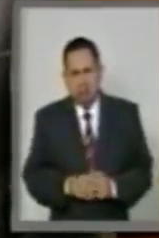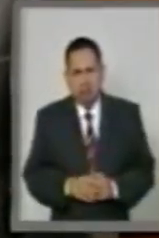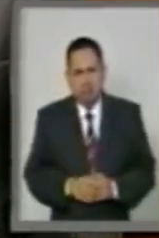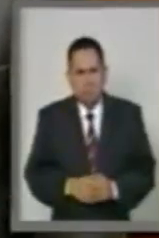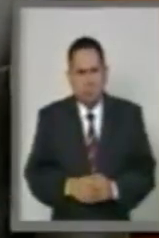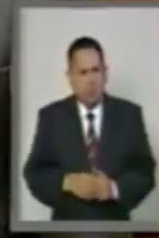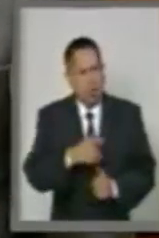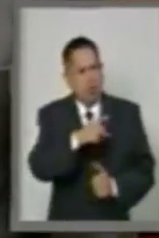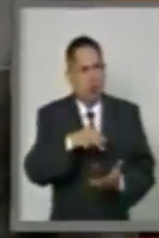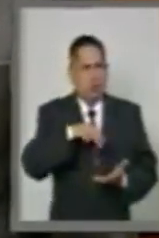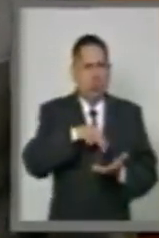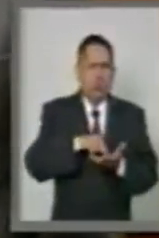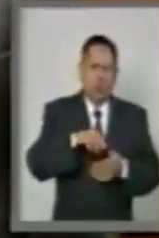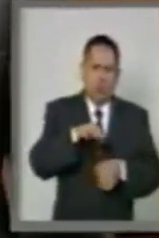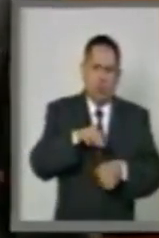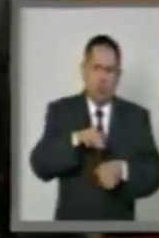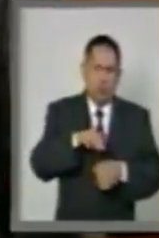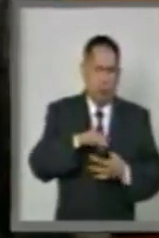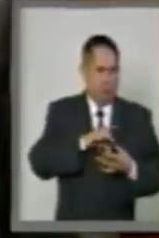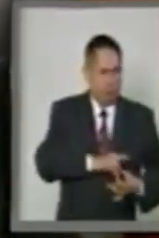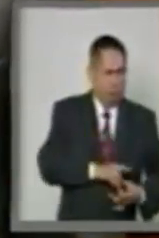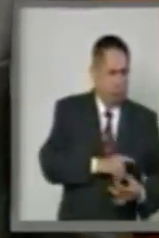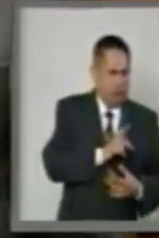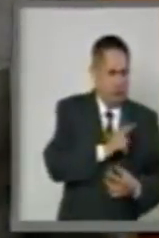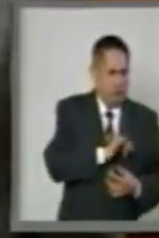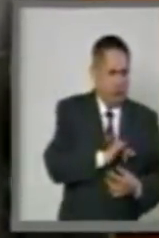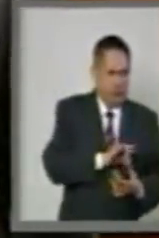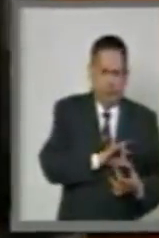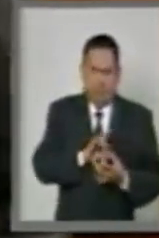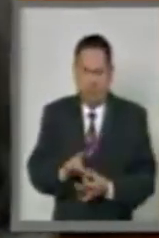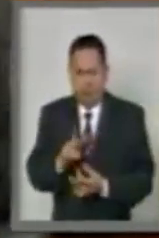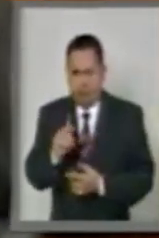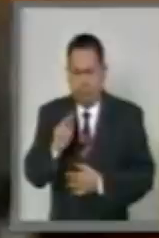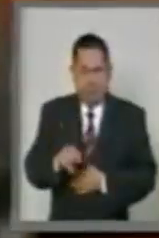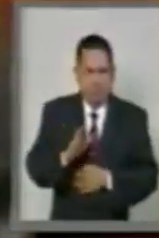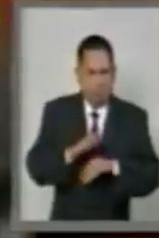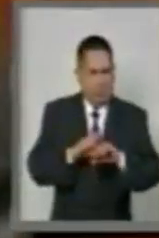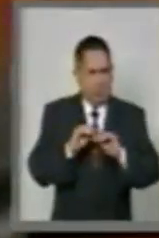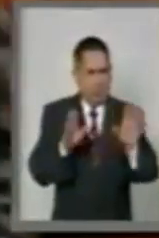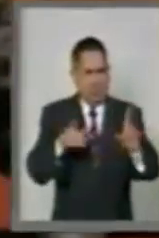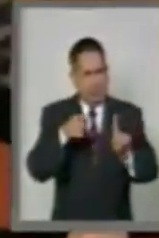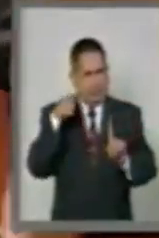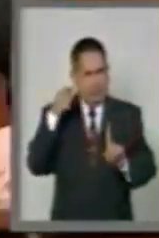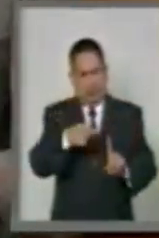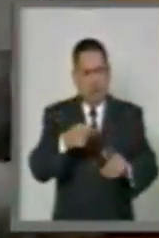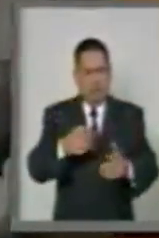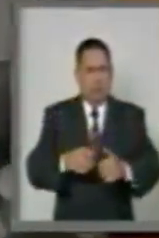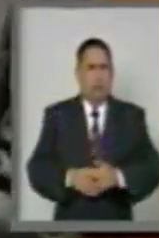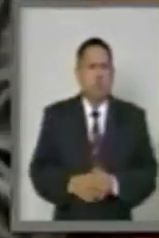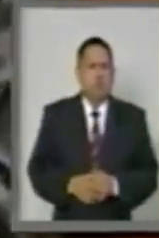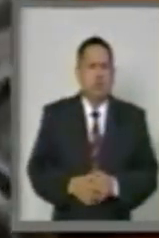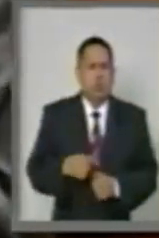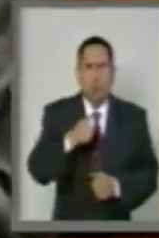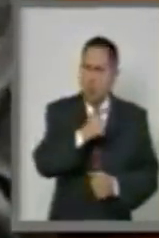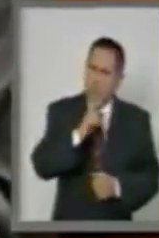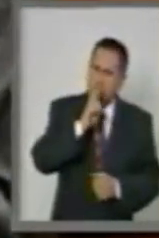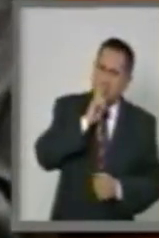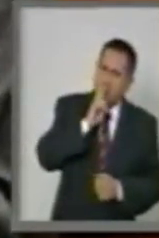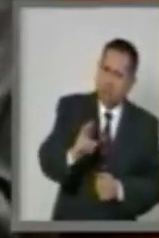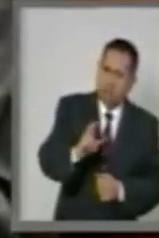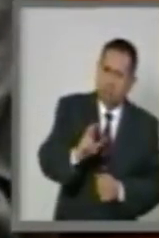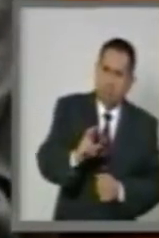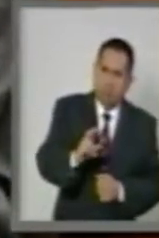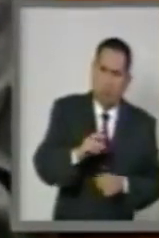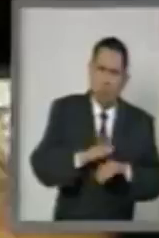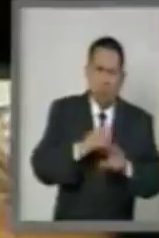su postura en el PRI y el PAN, ya más específica, contestó usted